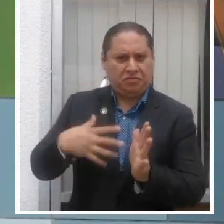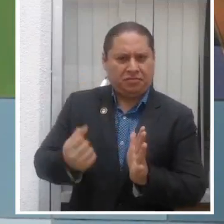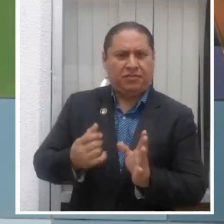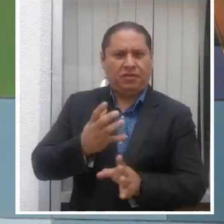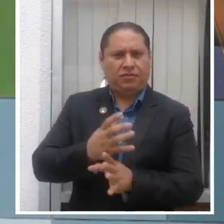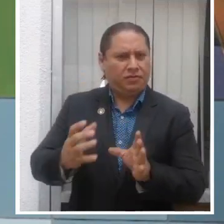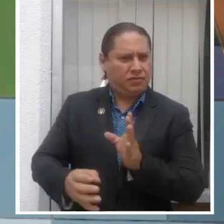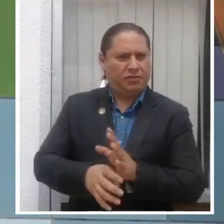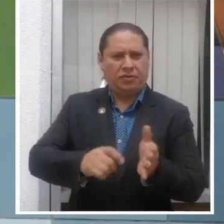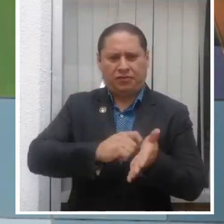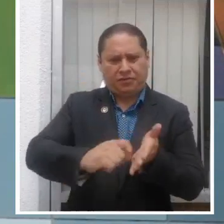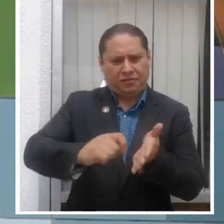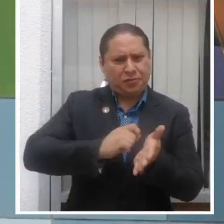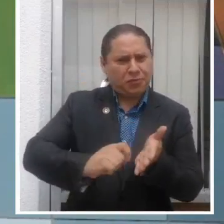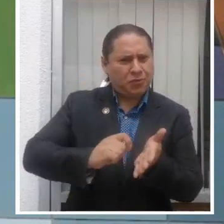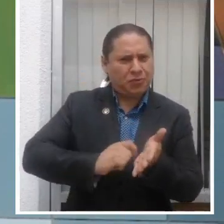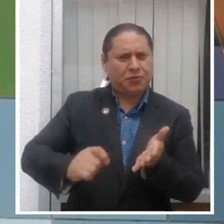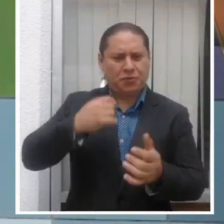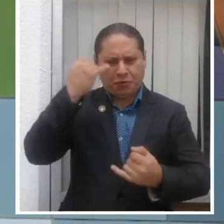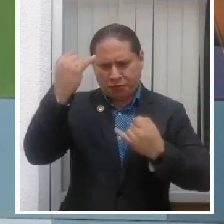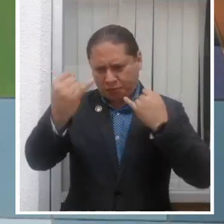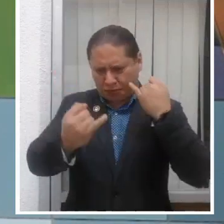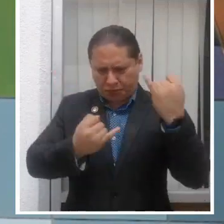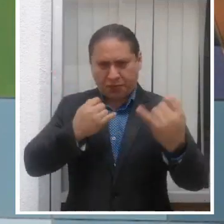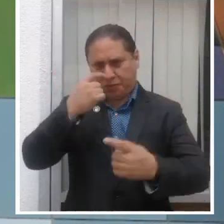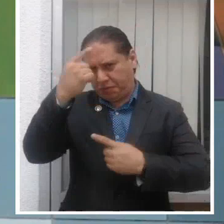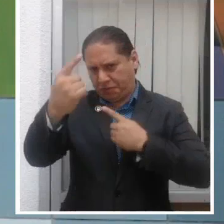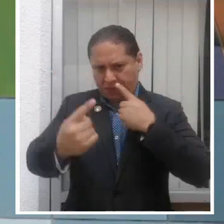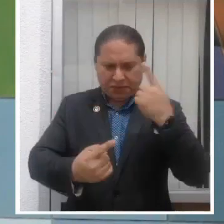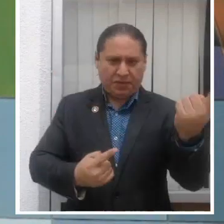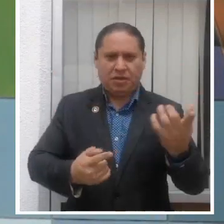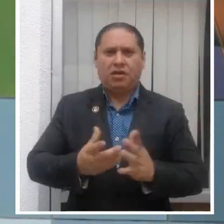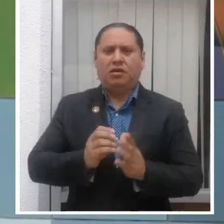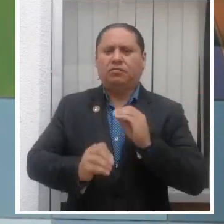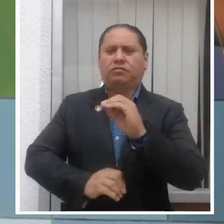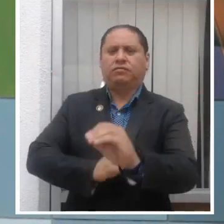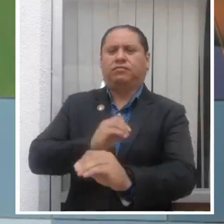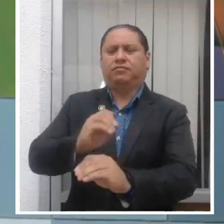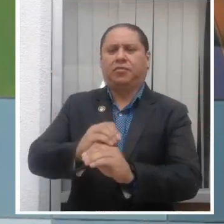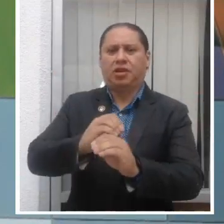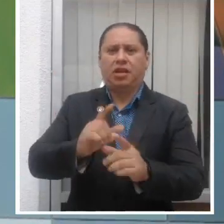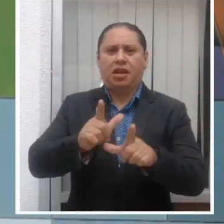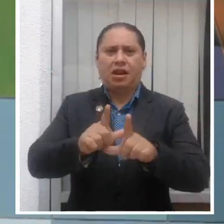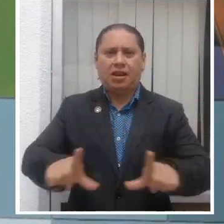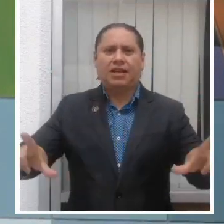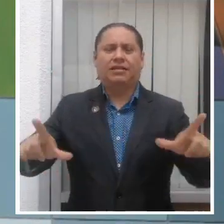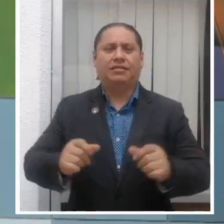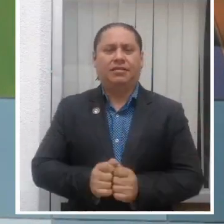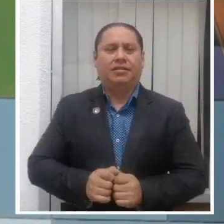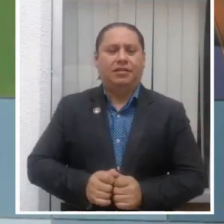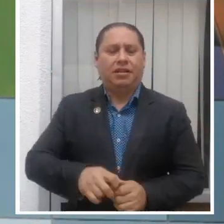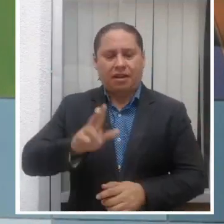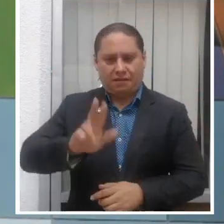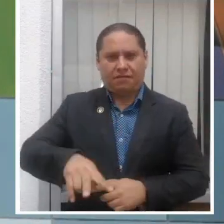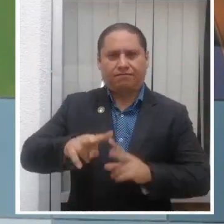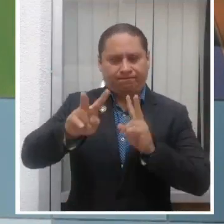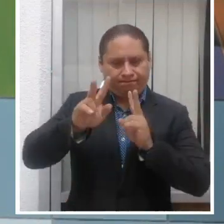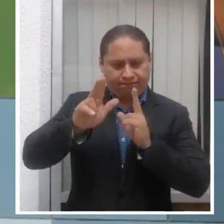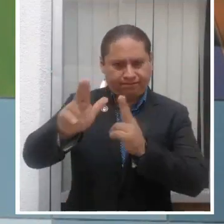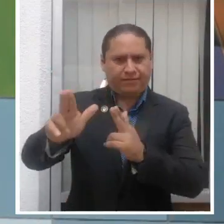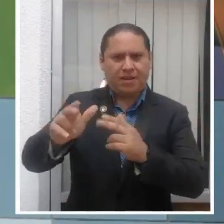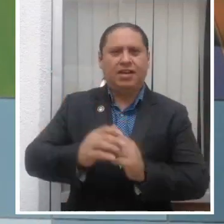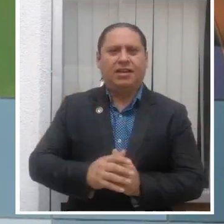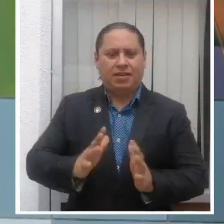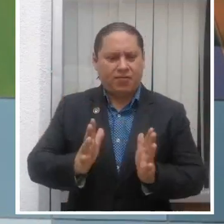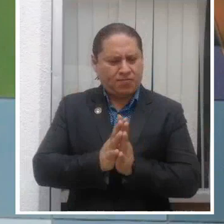críticos literarios, cuáles son las aportaciones lingüísticas, pero creo que este homenaje también es un homenaje a la